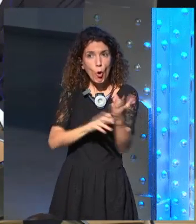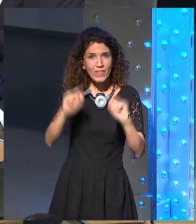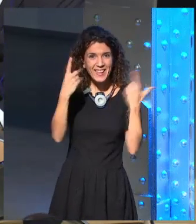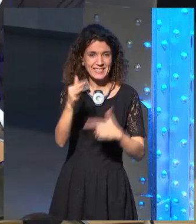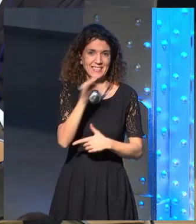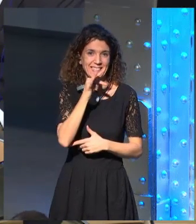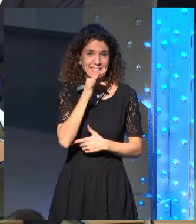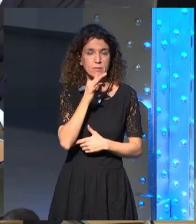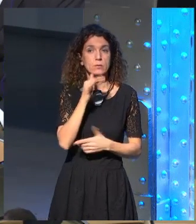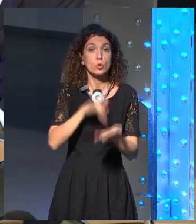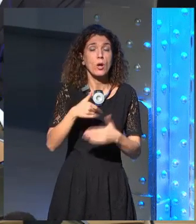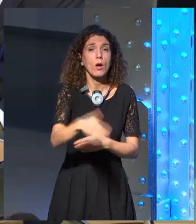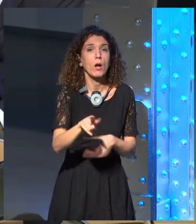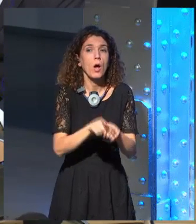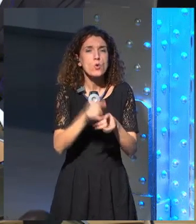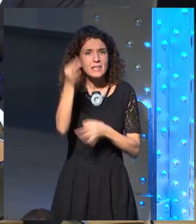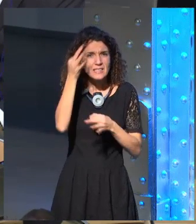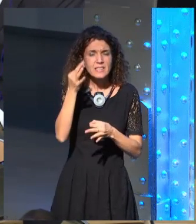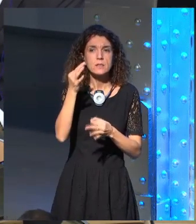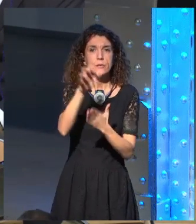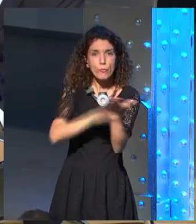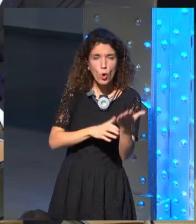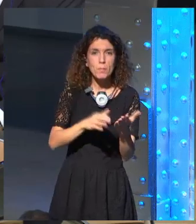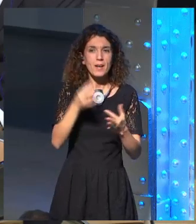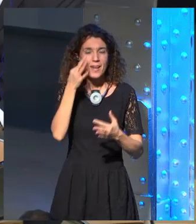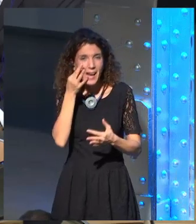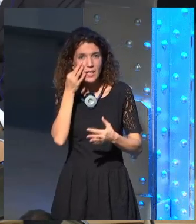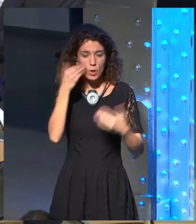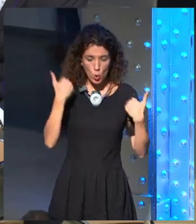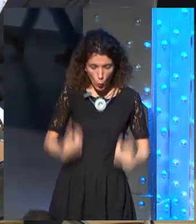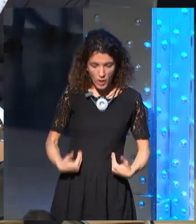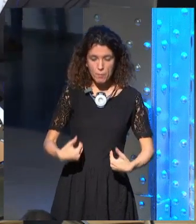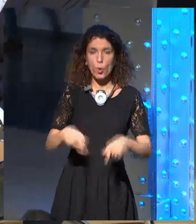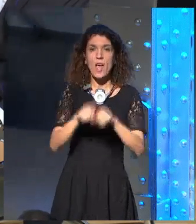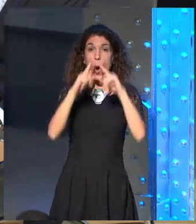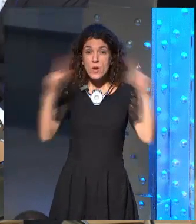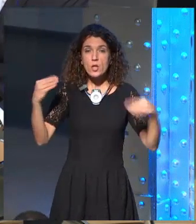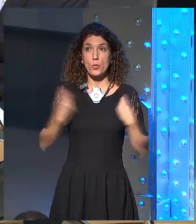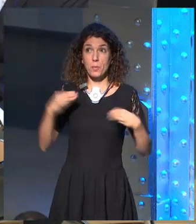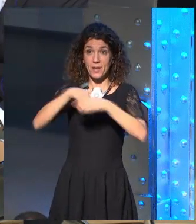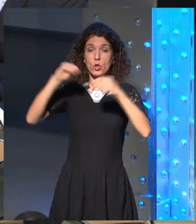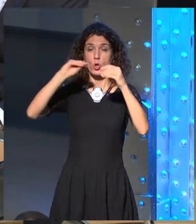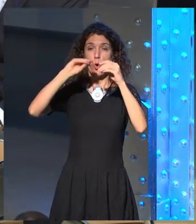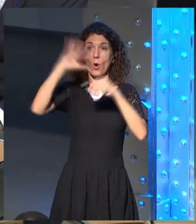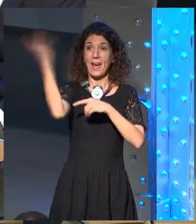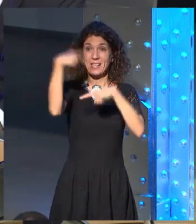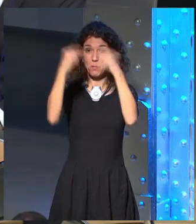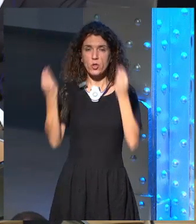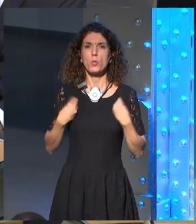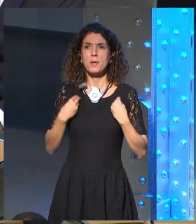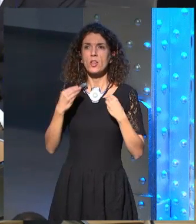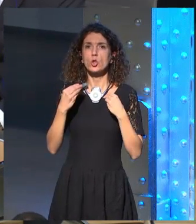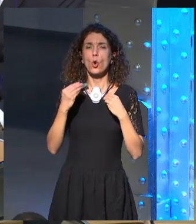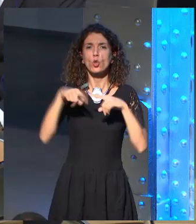¿cuándo tendremos alguna concreción sobre qué realmente le pasa al cuerpo humano después de un año en el espacio?